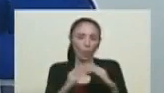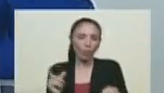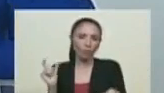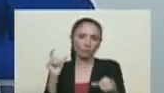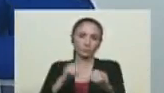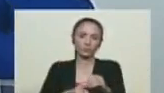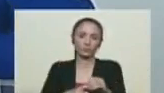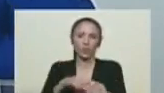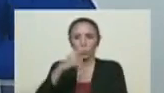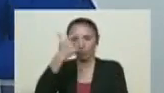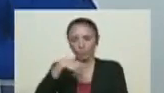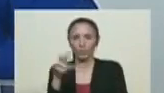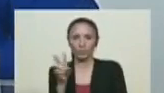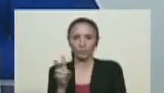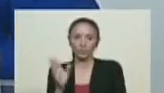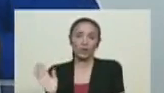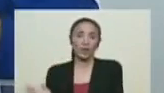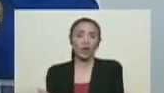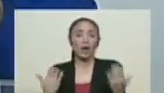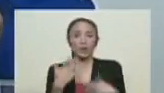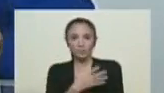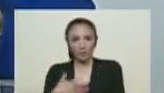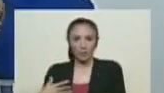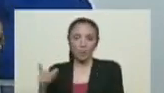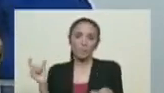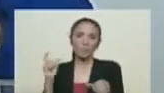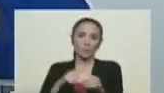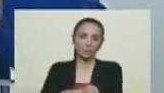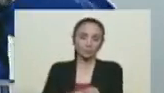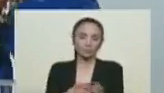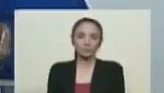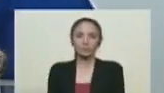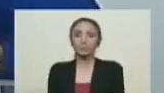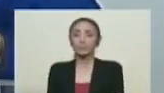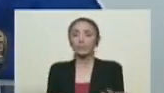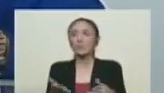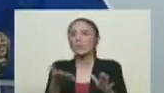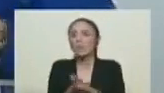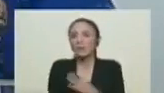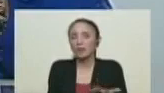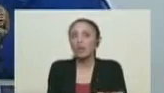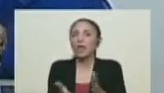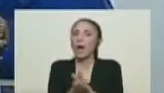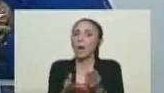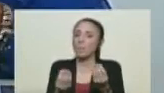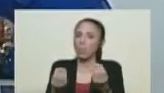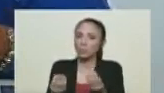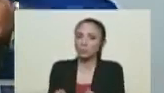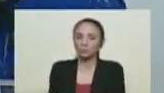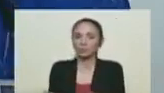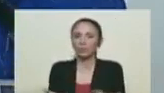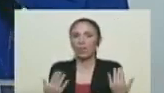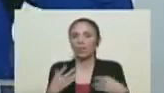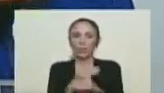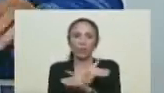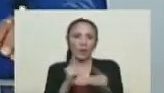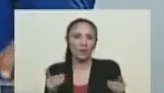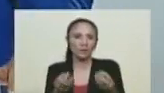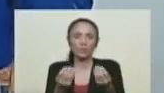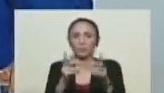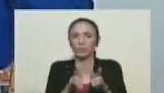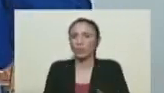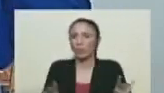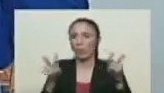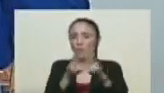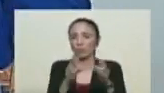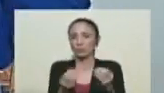de articular un gran llamado para democratizar aún más la sociedad venezolana. El movimiento Somos Venezuela es un gran